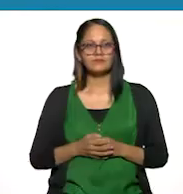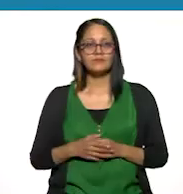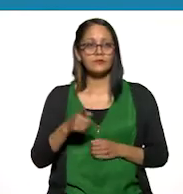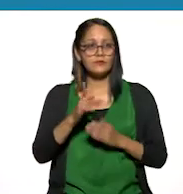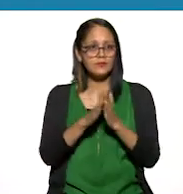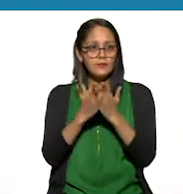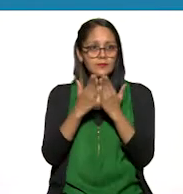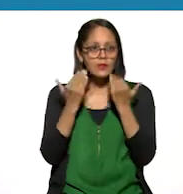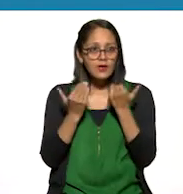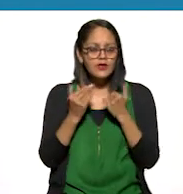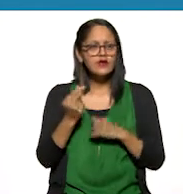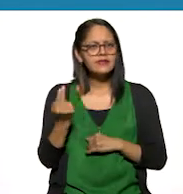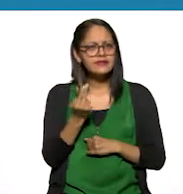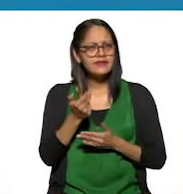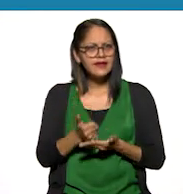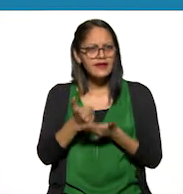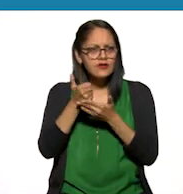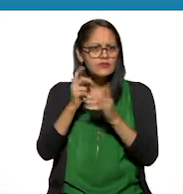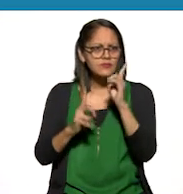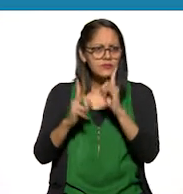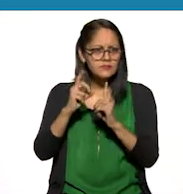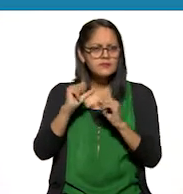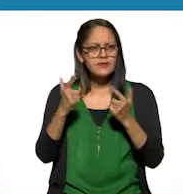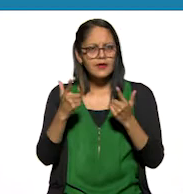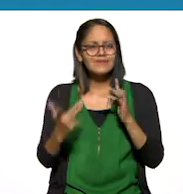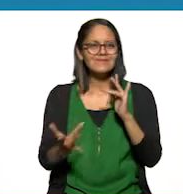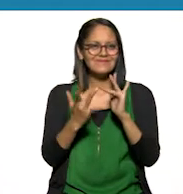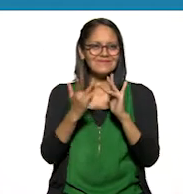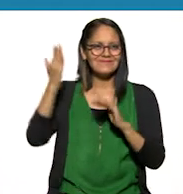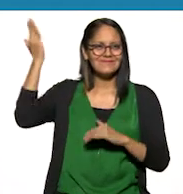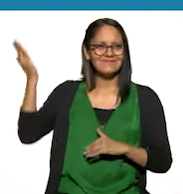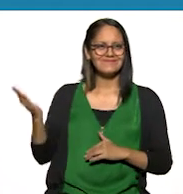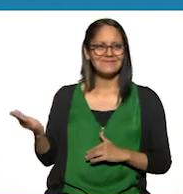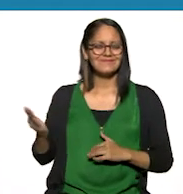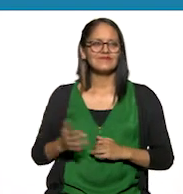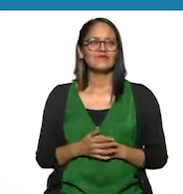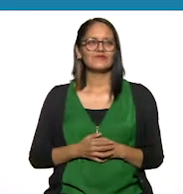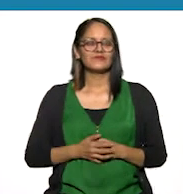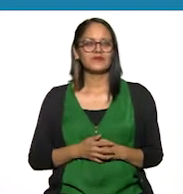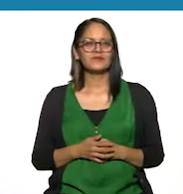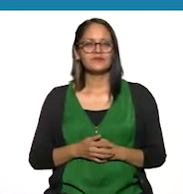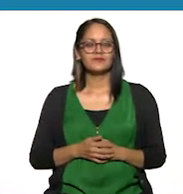¿Tienes el libro de texto o necesitas ayuda para responder las preguntas? ¡Contáctanos!